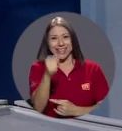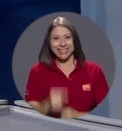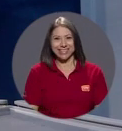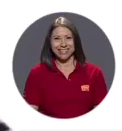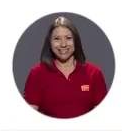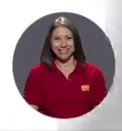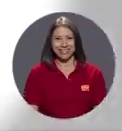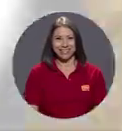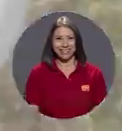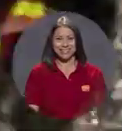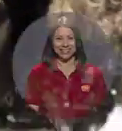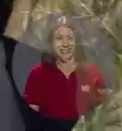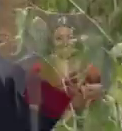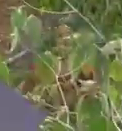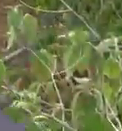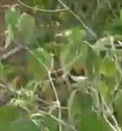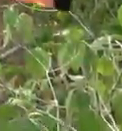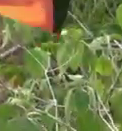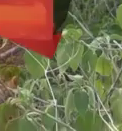pronto.